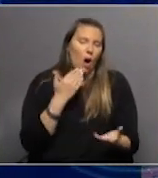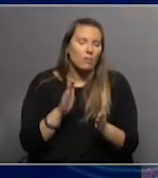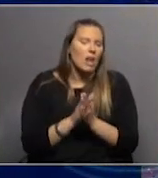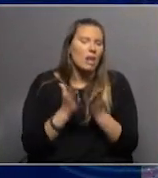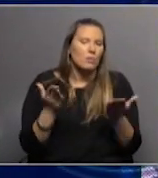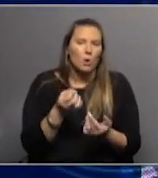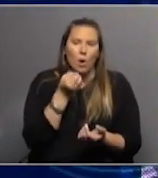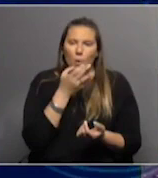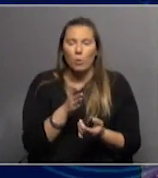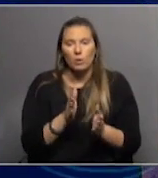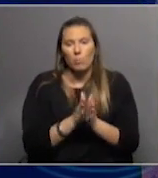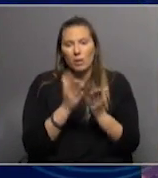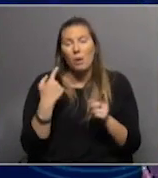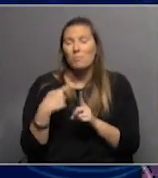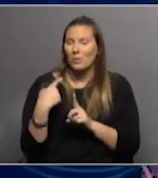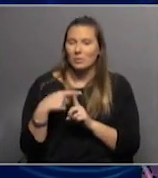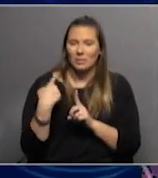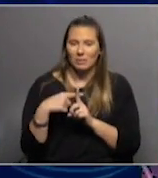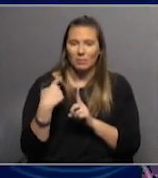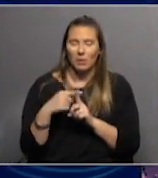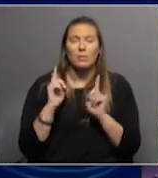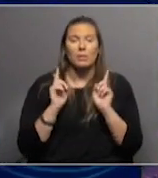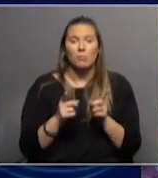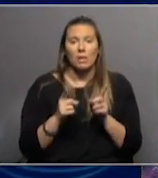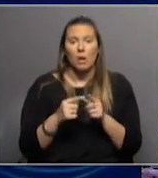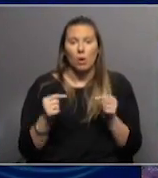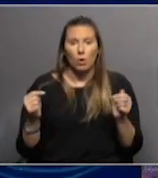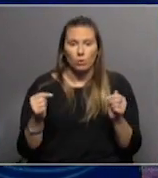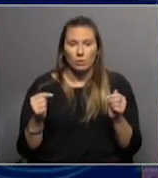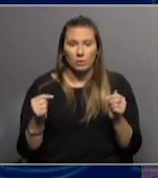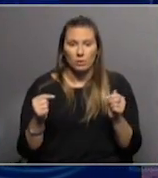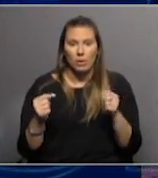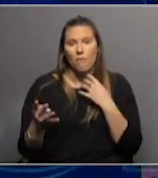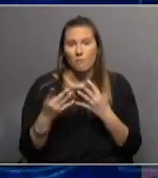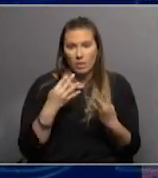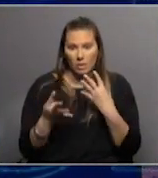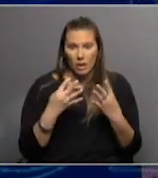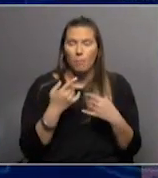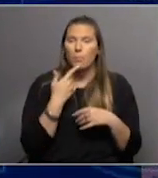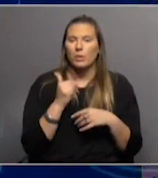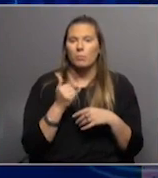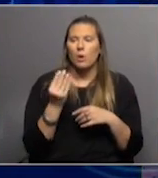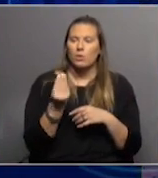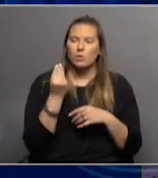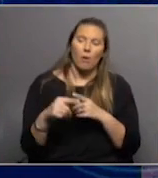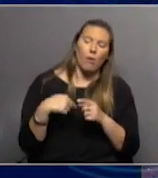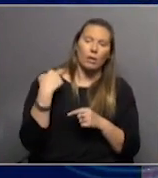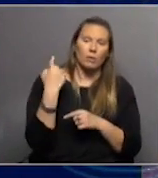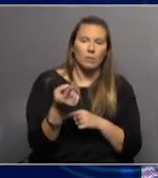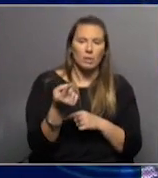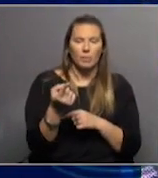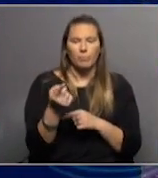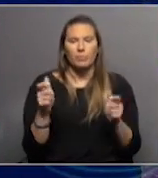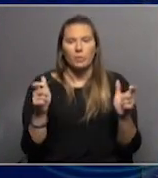es muy bueno para el libro, es muy positivo. Y además todas las cosas que se generan en la feria. Por ejemplo, el sábado que viene la